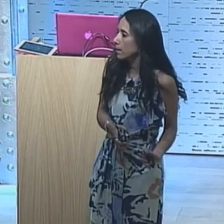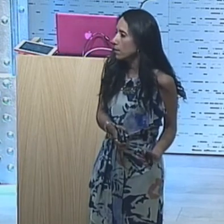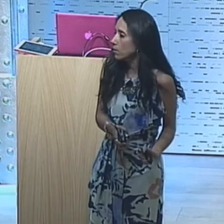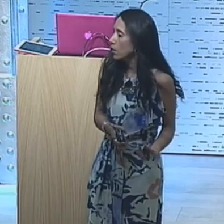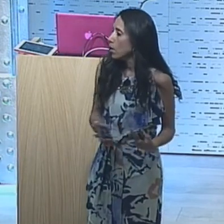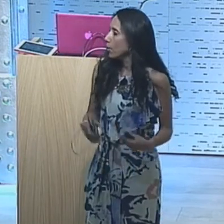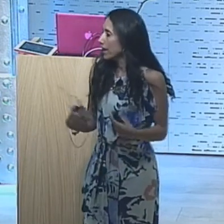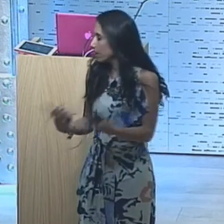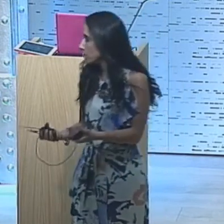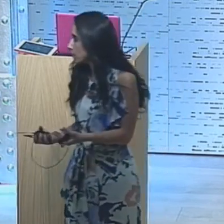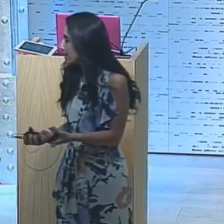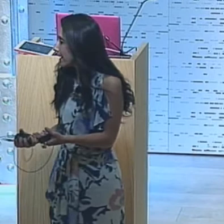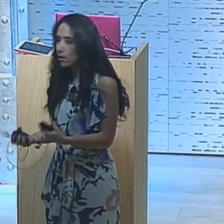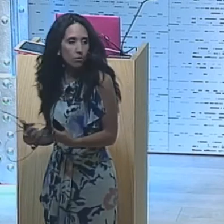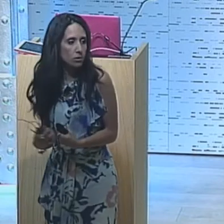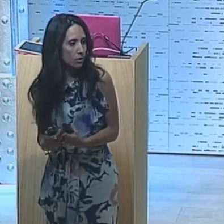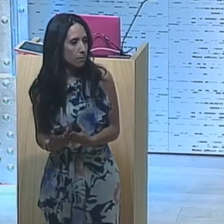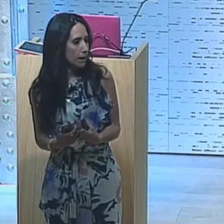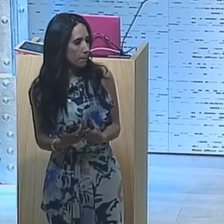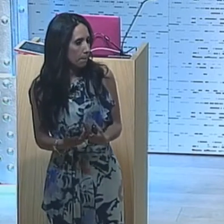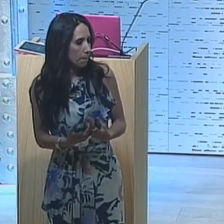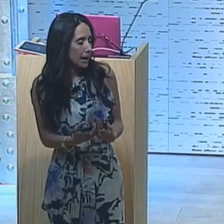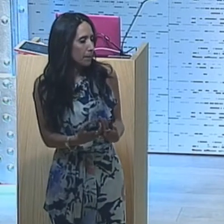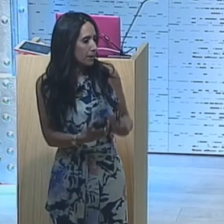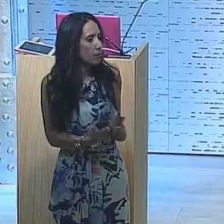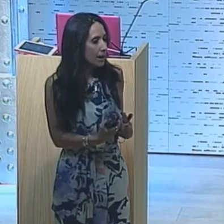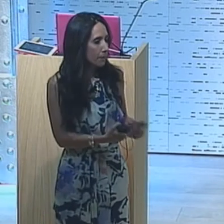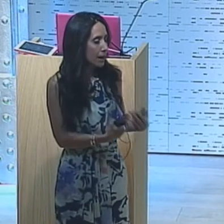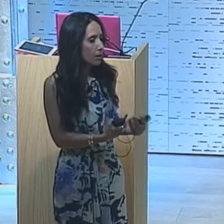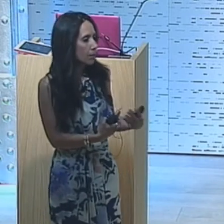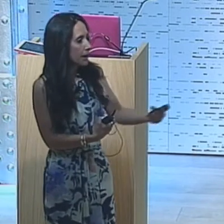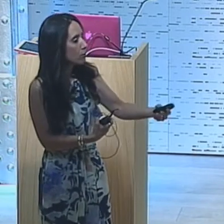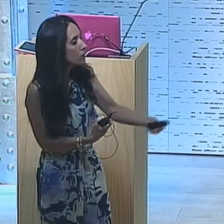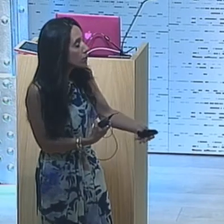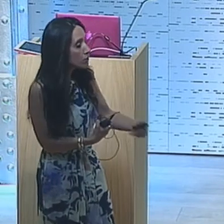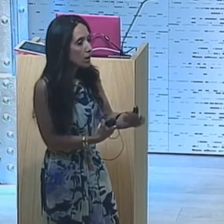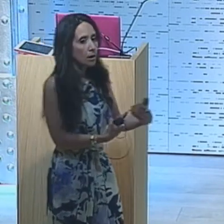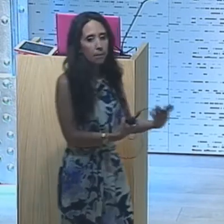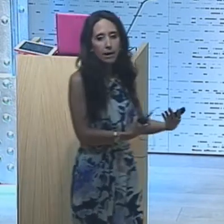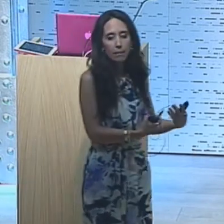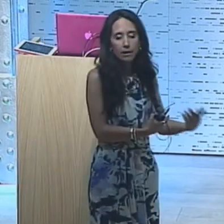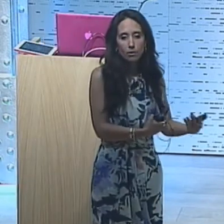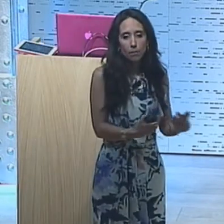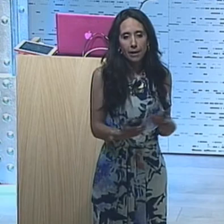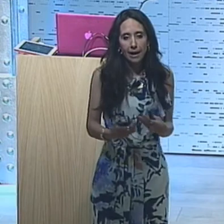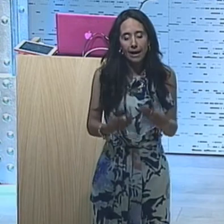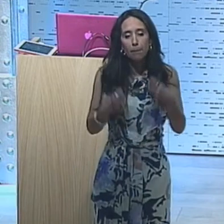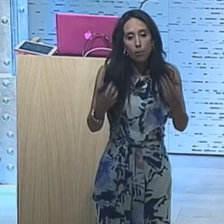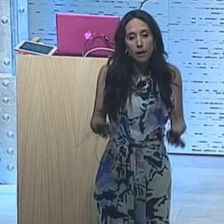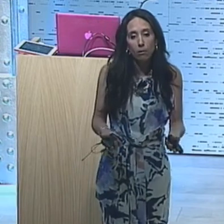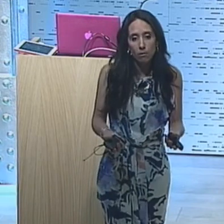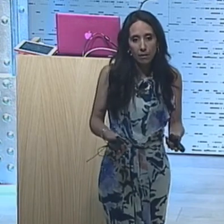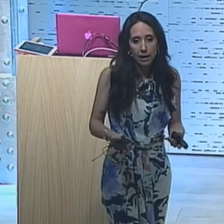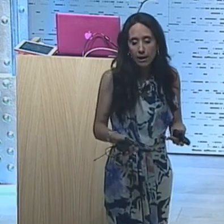elementos académicos, con elementos que sean conocidos para el personaje, para los niños, para el maestro, para